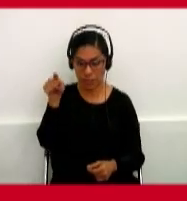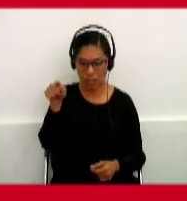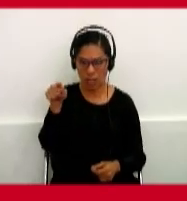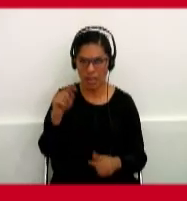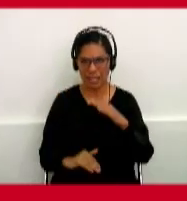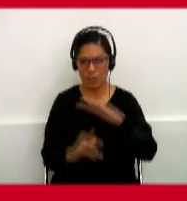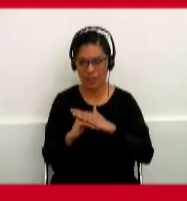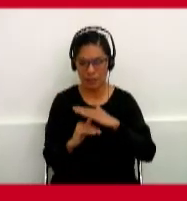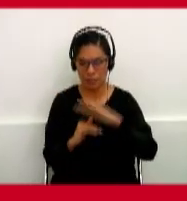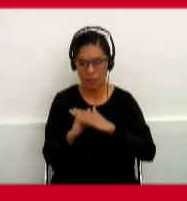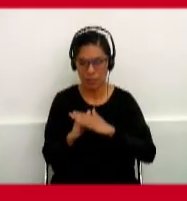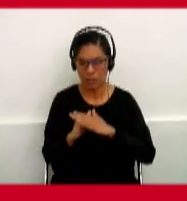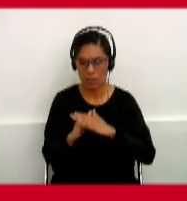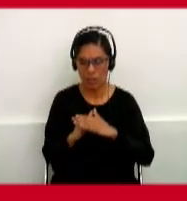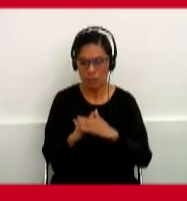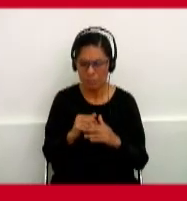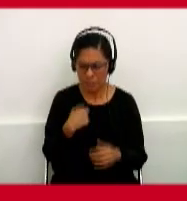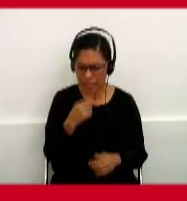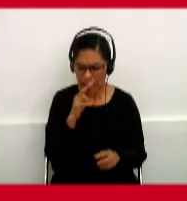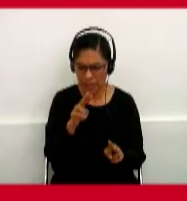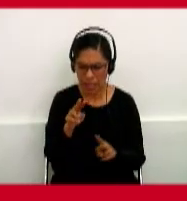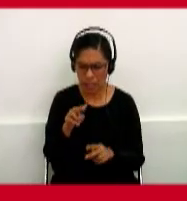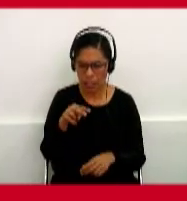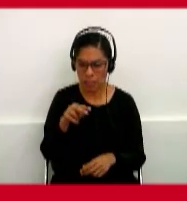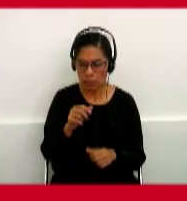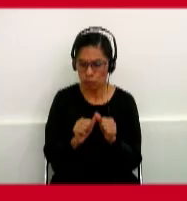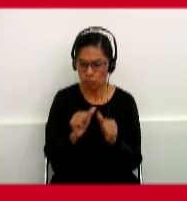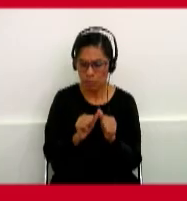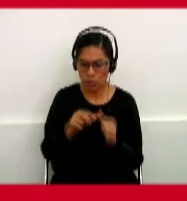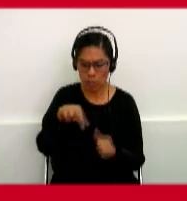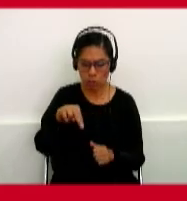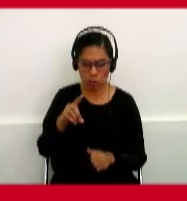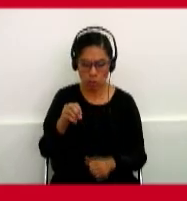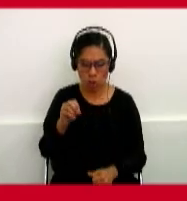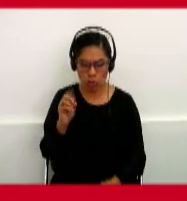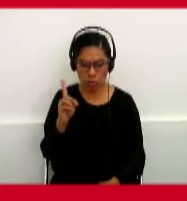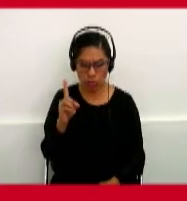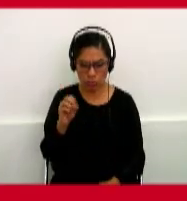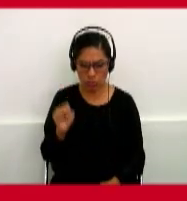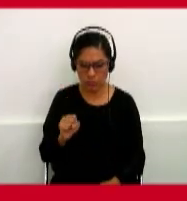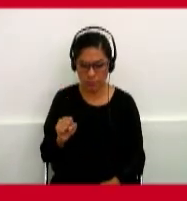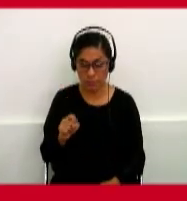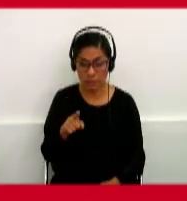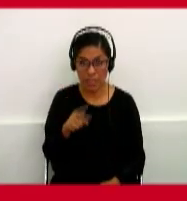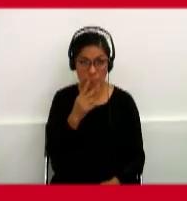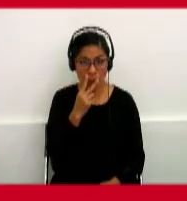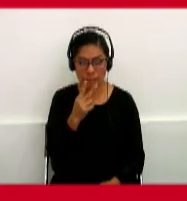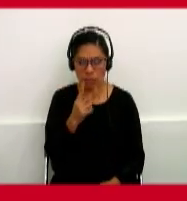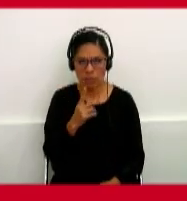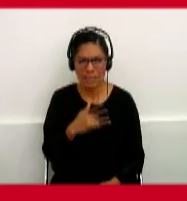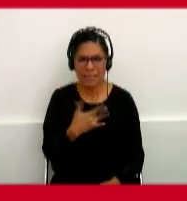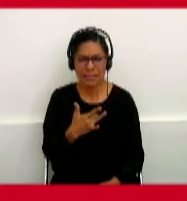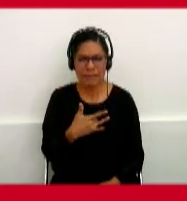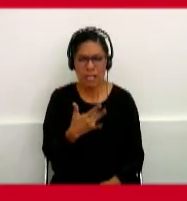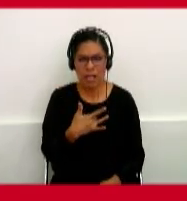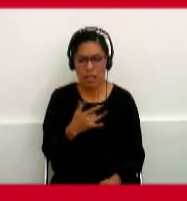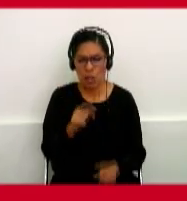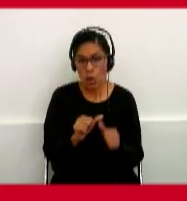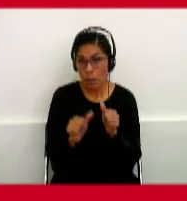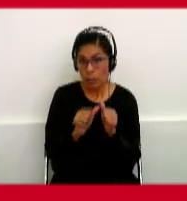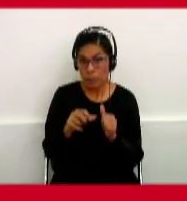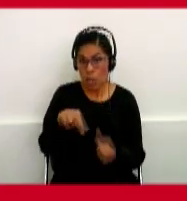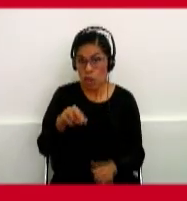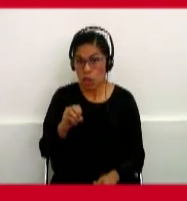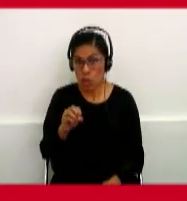es, por ejemplo, en el número de nodos. En este caso nosotros hemos hecho una sensibilidad no con el número de